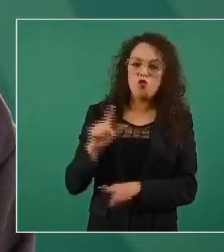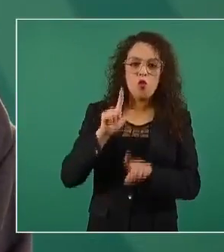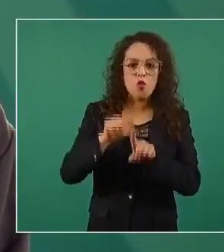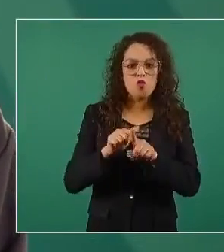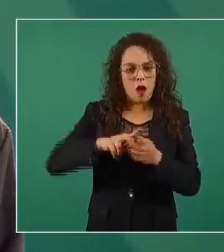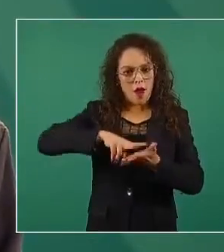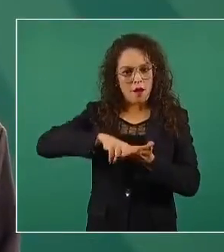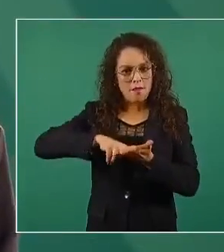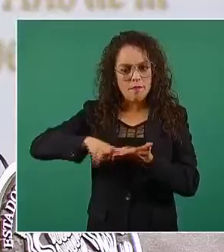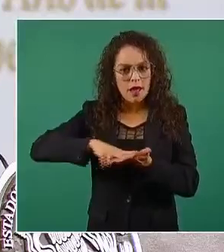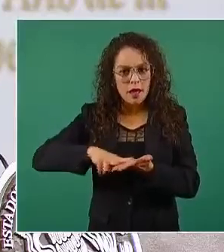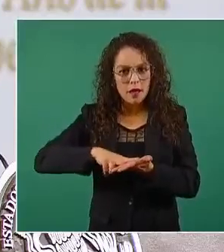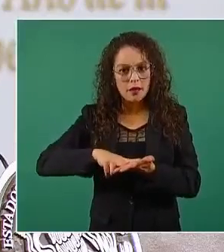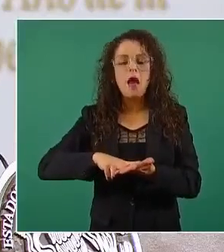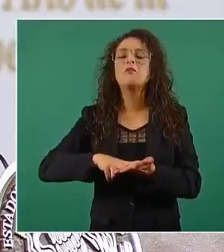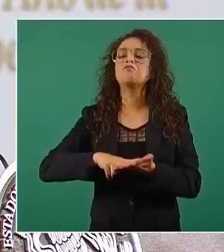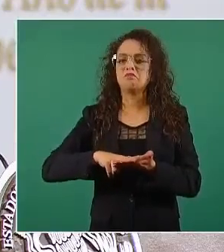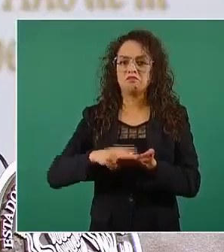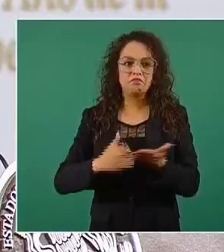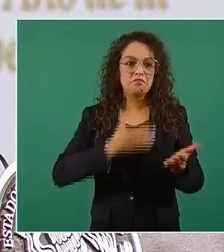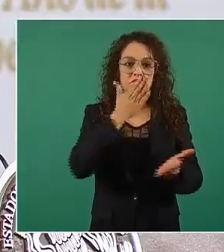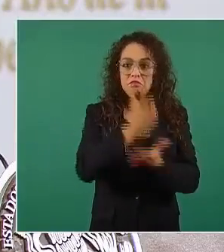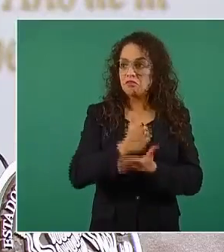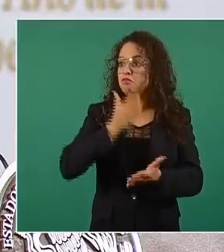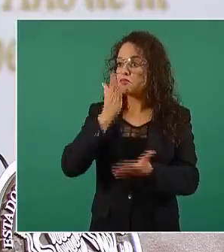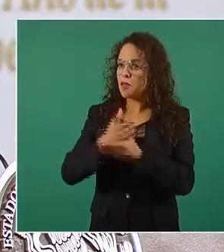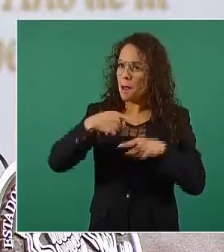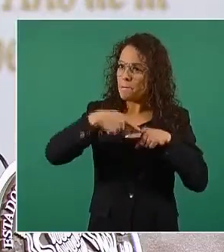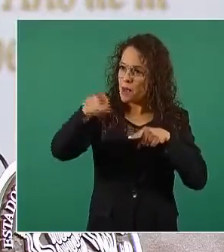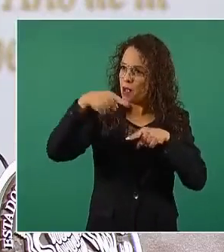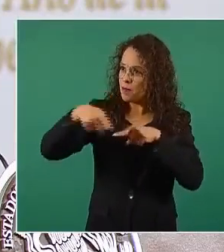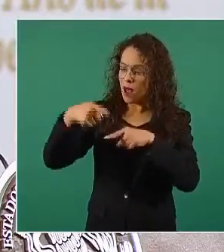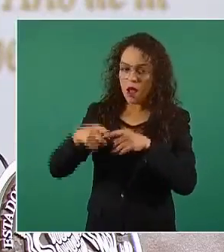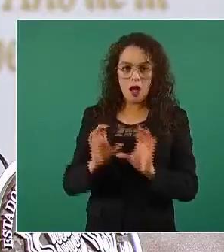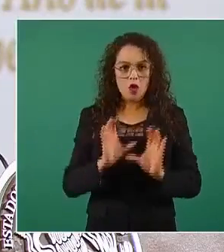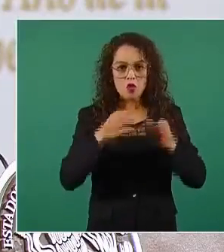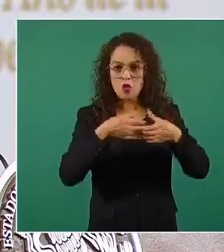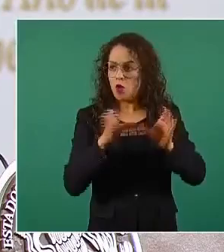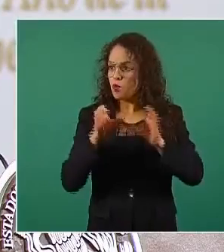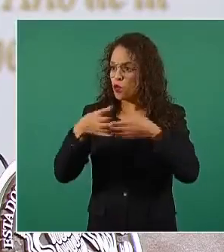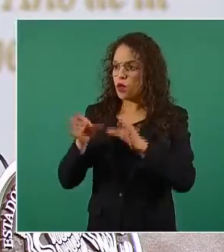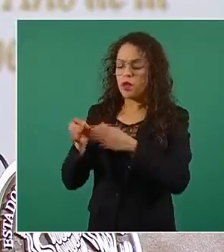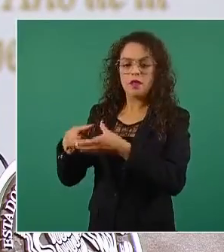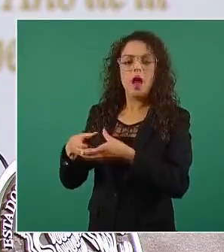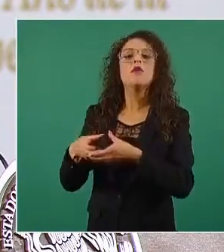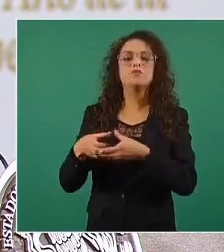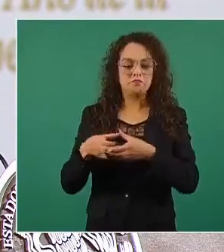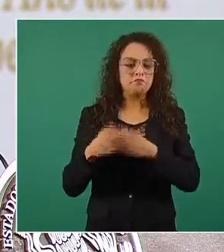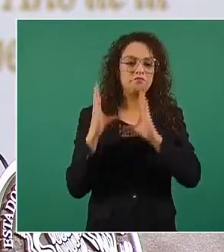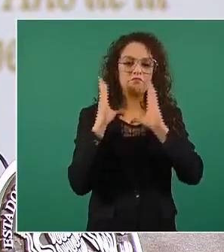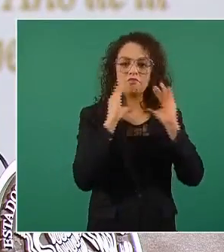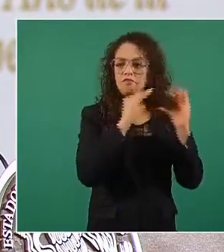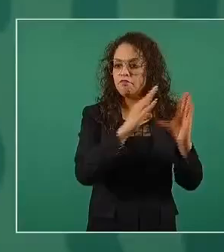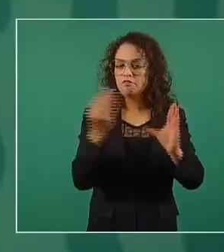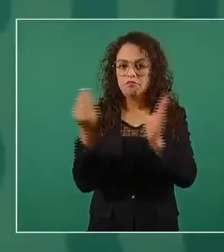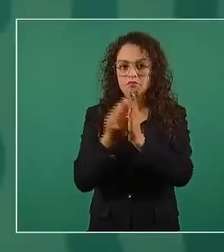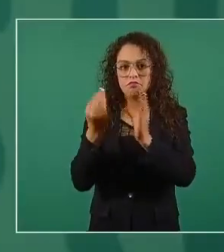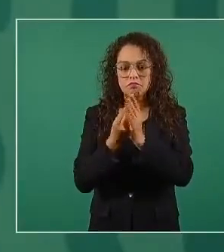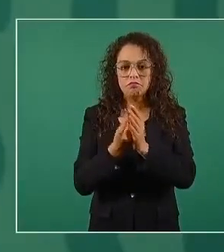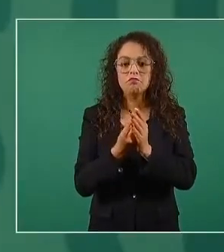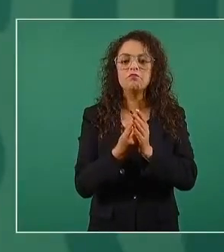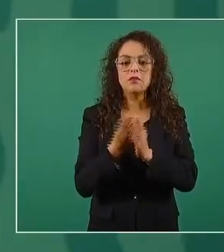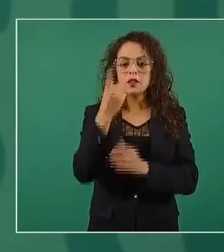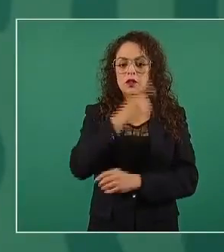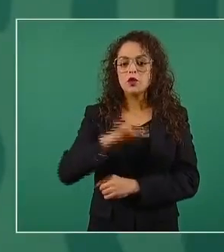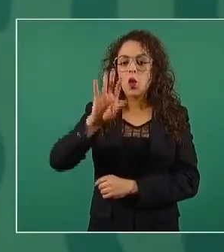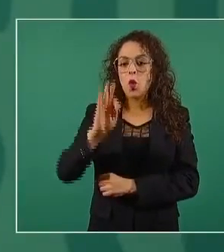a trabajar en las comunidades, pudimos capacitar a los 249